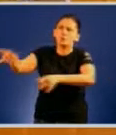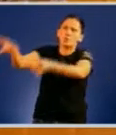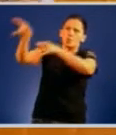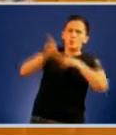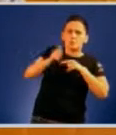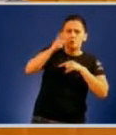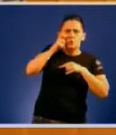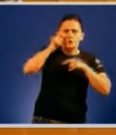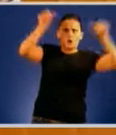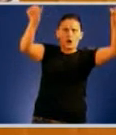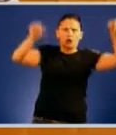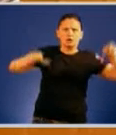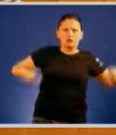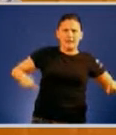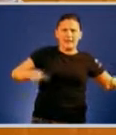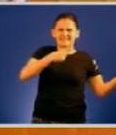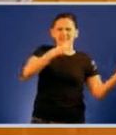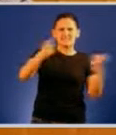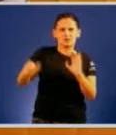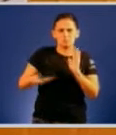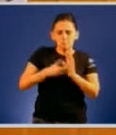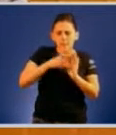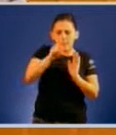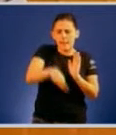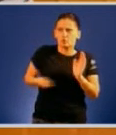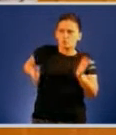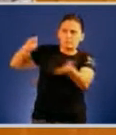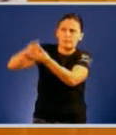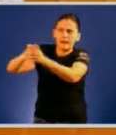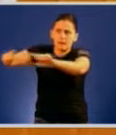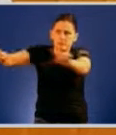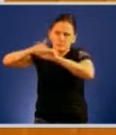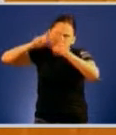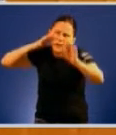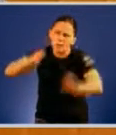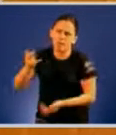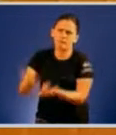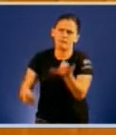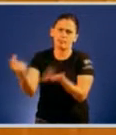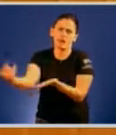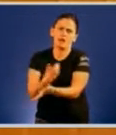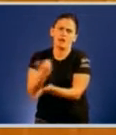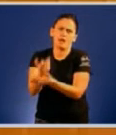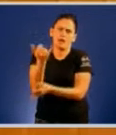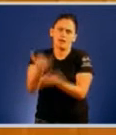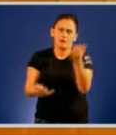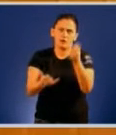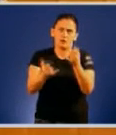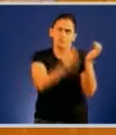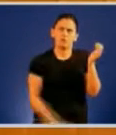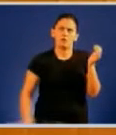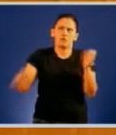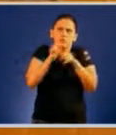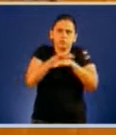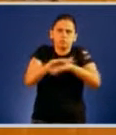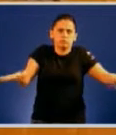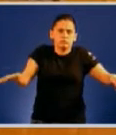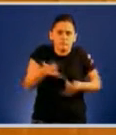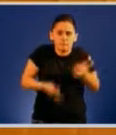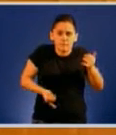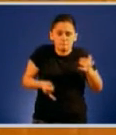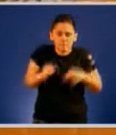cartaz ben grande, 600.000 euros pagados a unha empresa que seguramente se lucrou, pois despallados por todo o mapa galego.